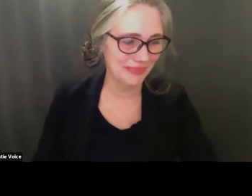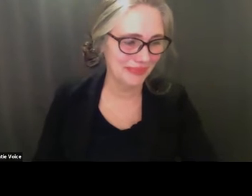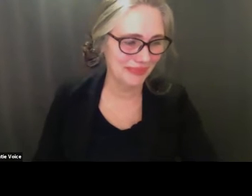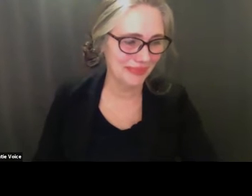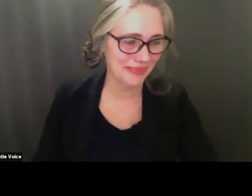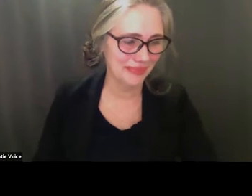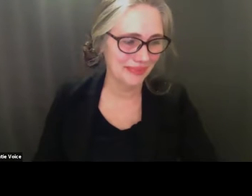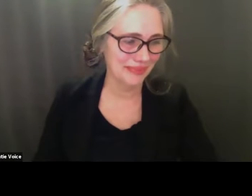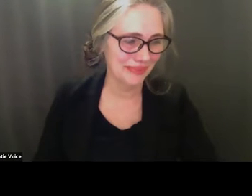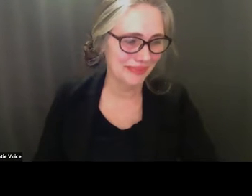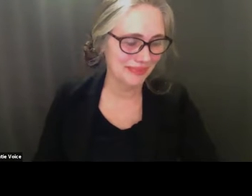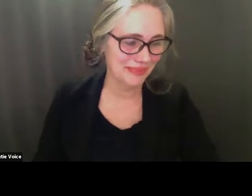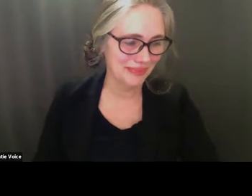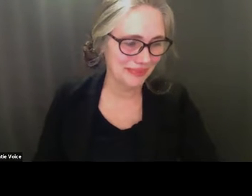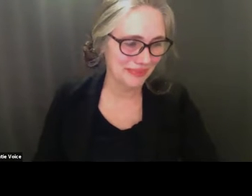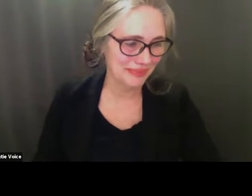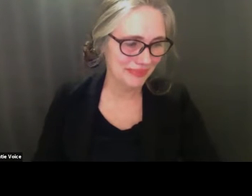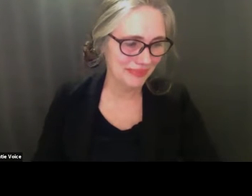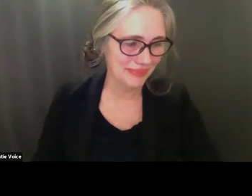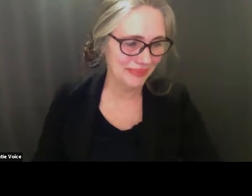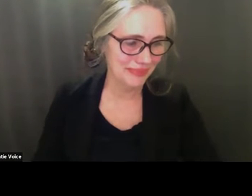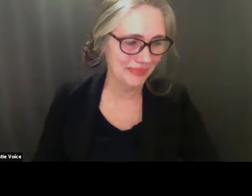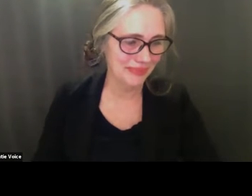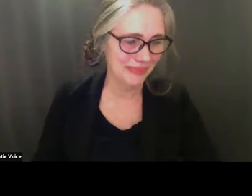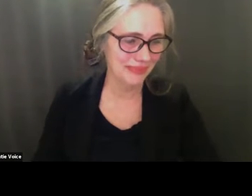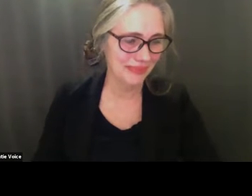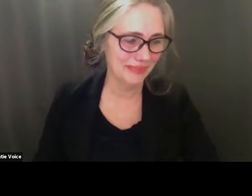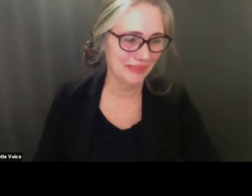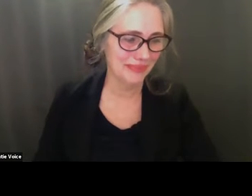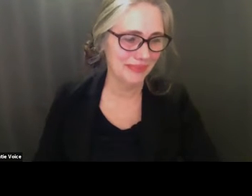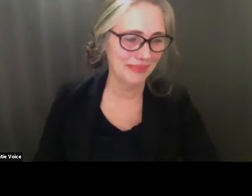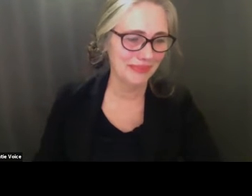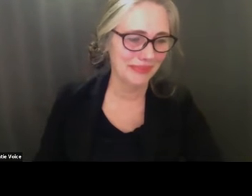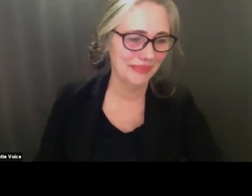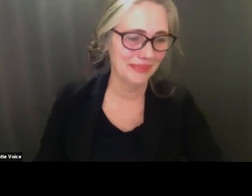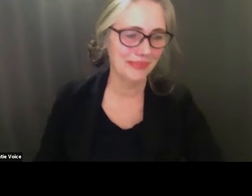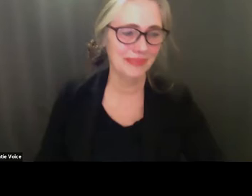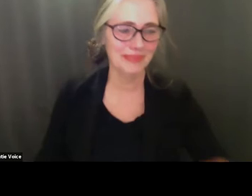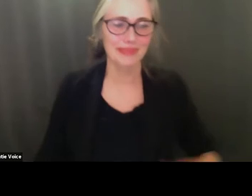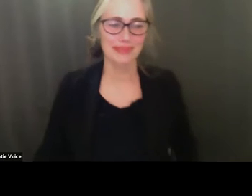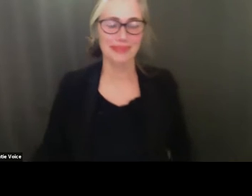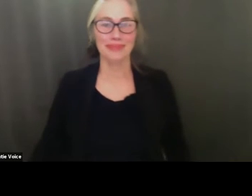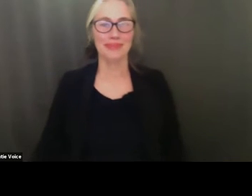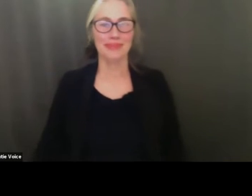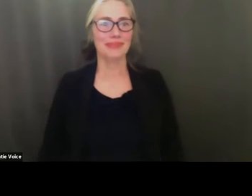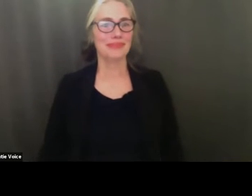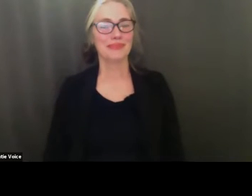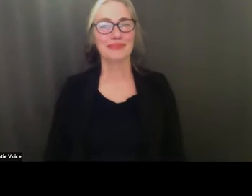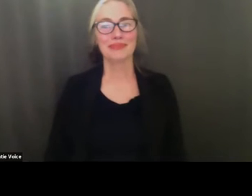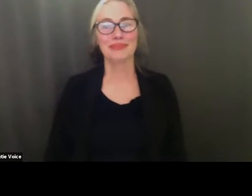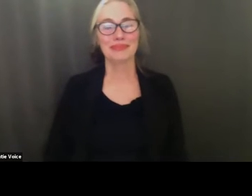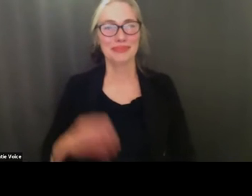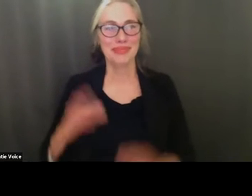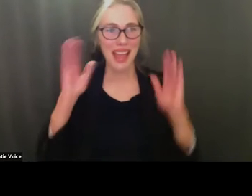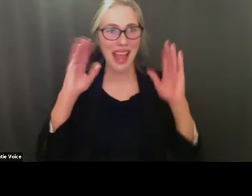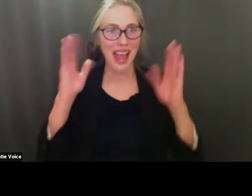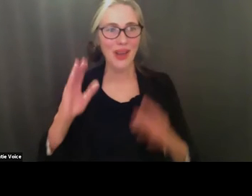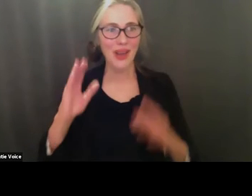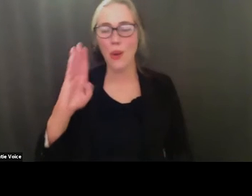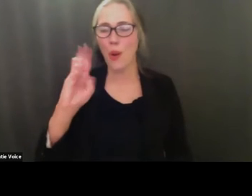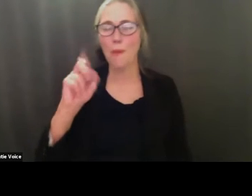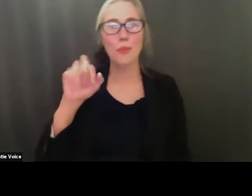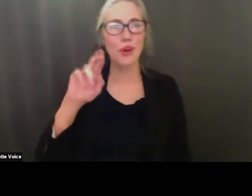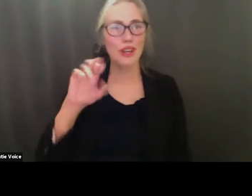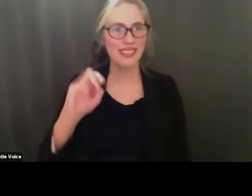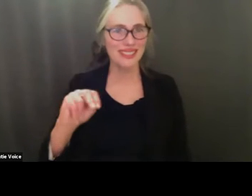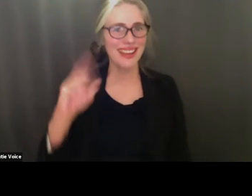Ms. Sanderson, can you hear us? Señora Sanderson, ¿nos puede escuchar? Sí. Adelante. Hola, miembros del Consejo, doctora